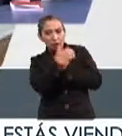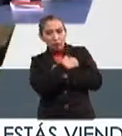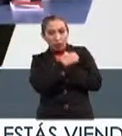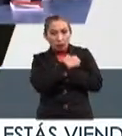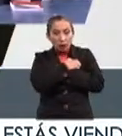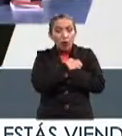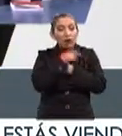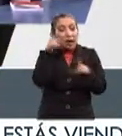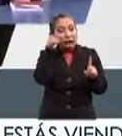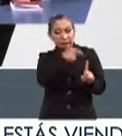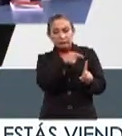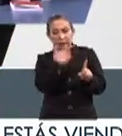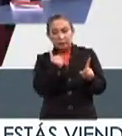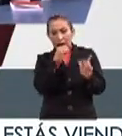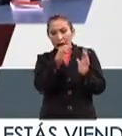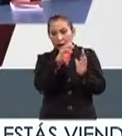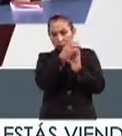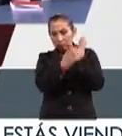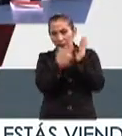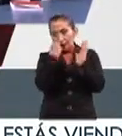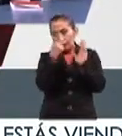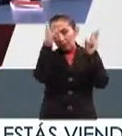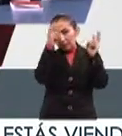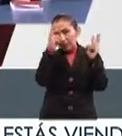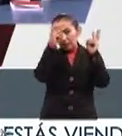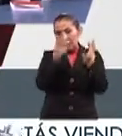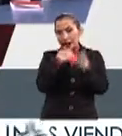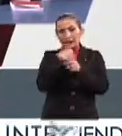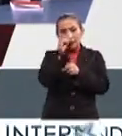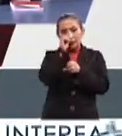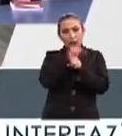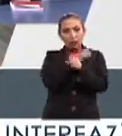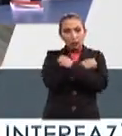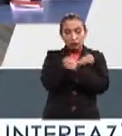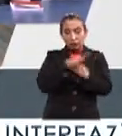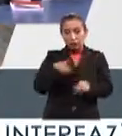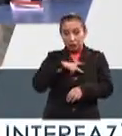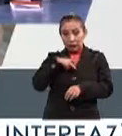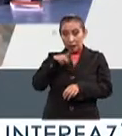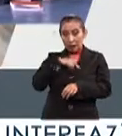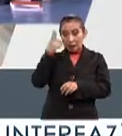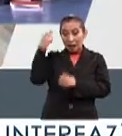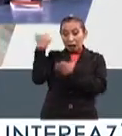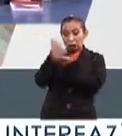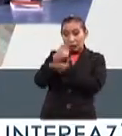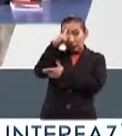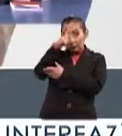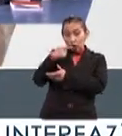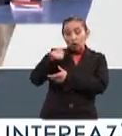educativos, hacia allá apuntar el artículo del secretario de Educación Pública. En mi caso, para la Ciudad de